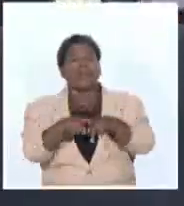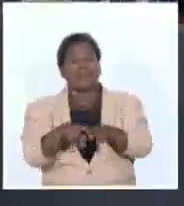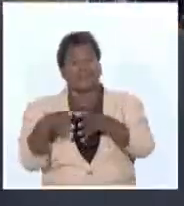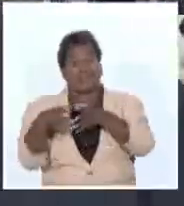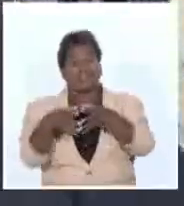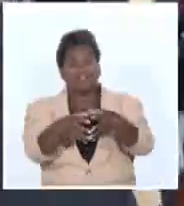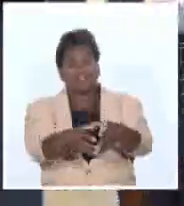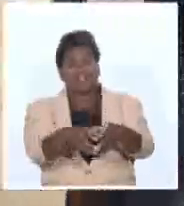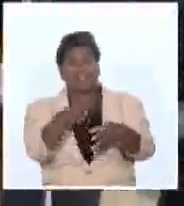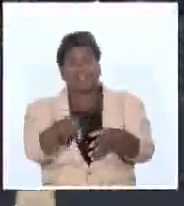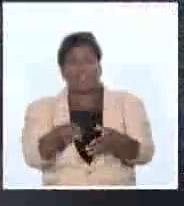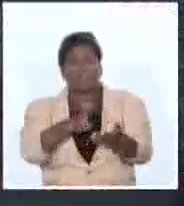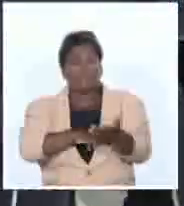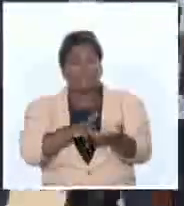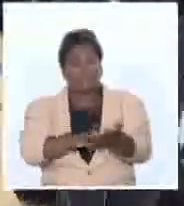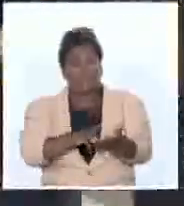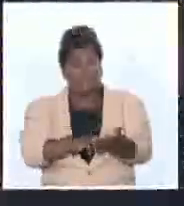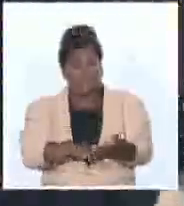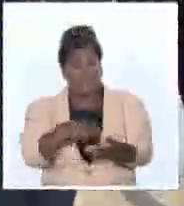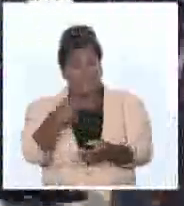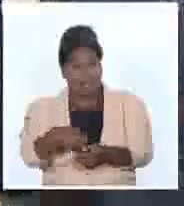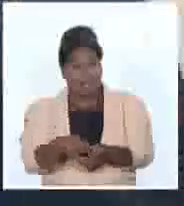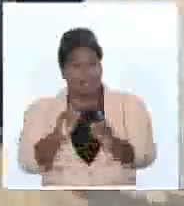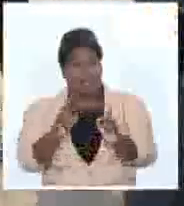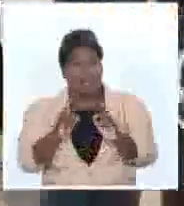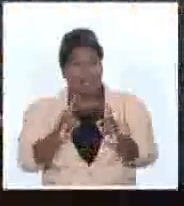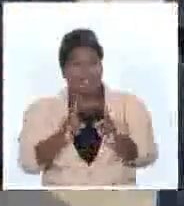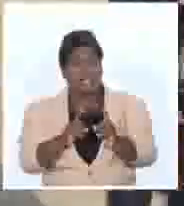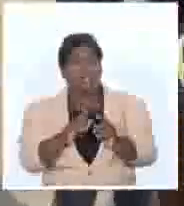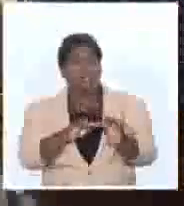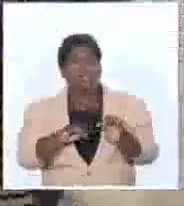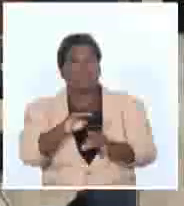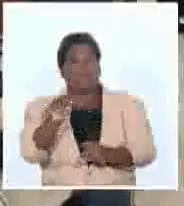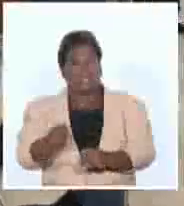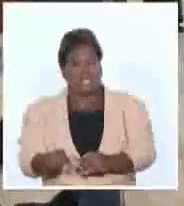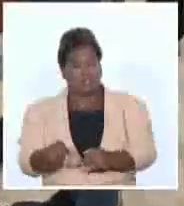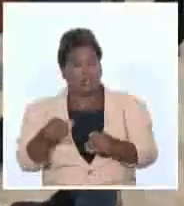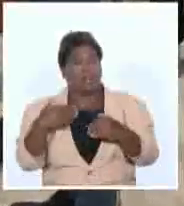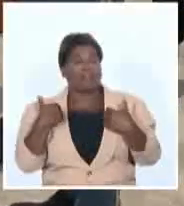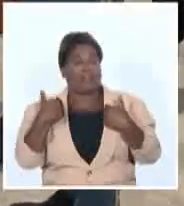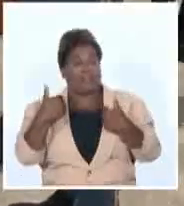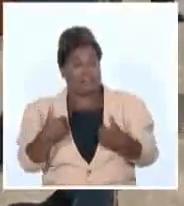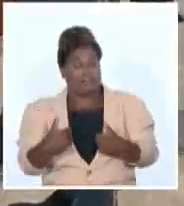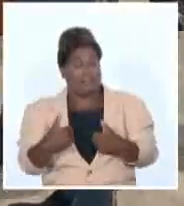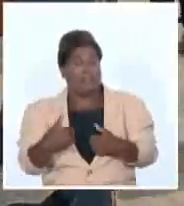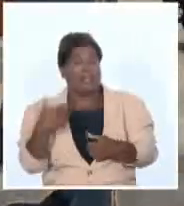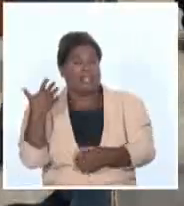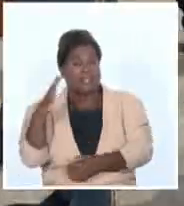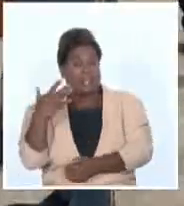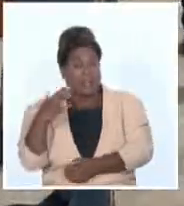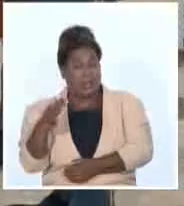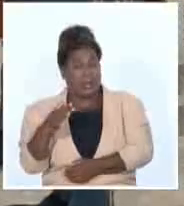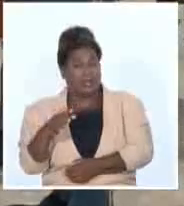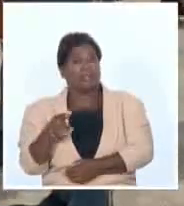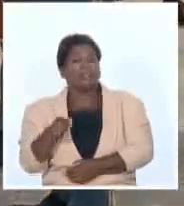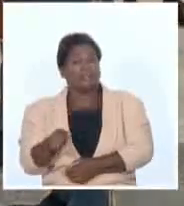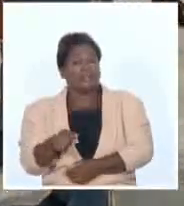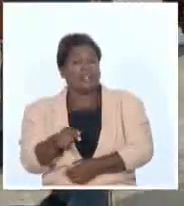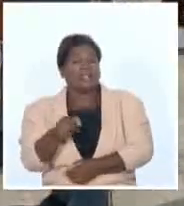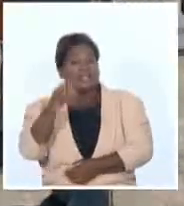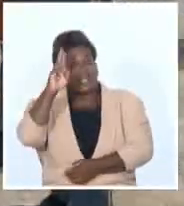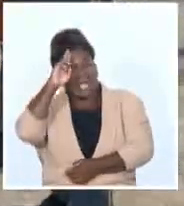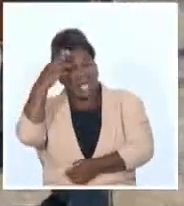integrada por el miembro del Buró Político y ministro de Relaciones Exteriores, Bruno Rodríguez Parrilla, el titular de Salud Pública, José Ángel Portal